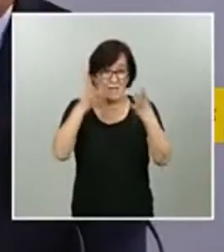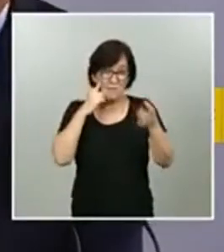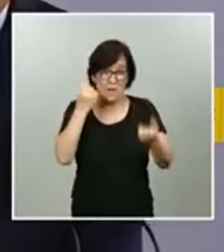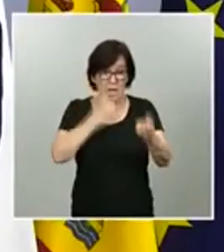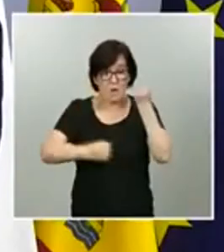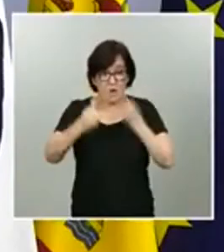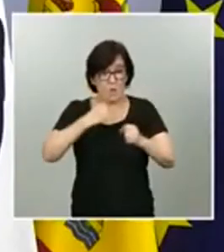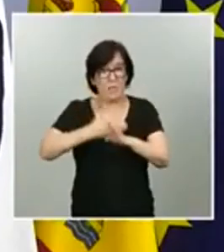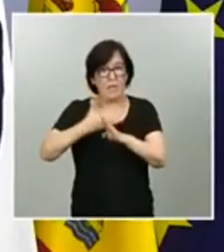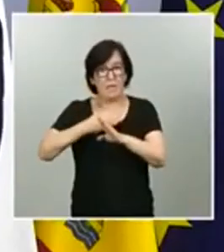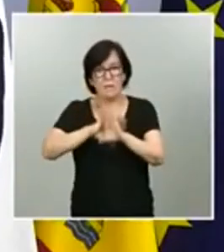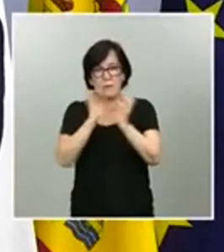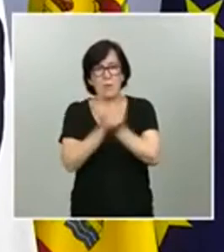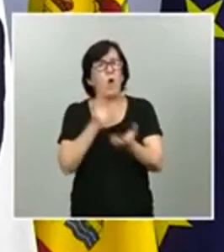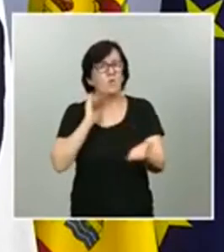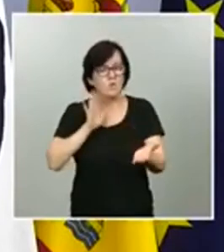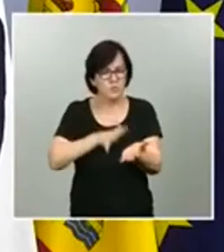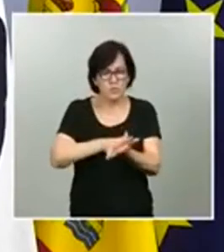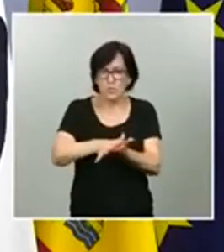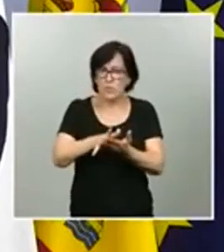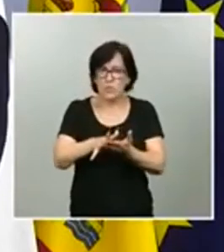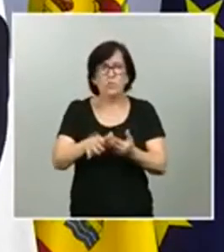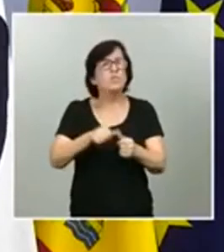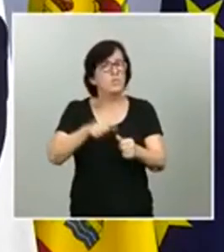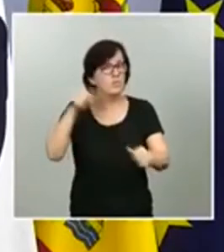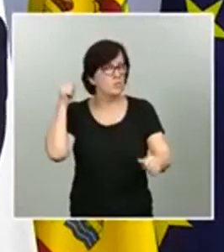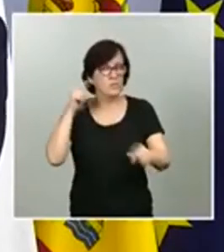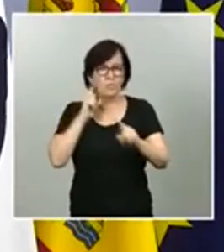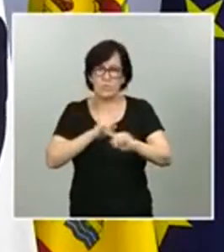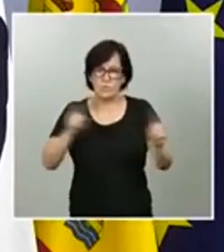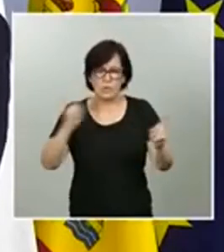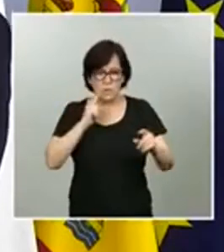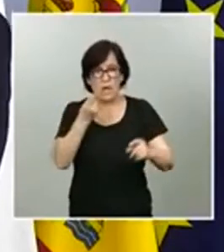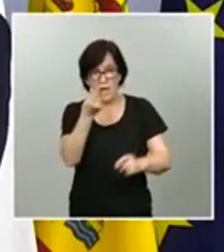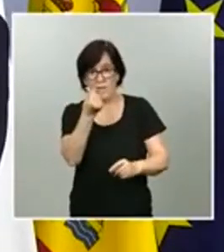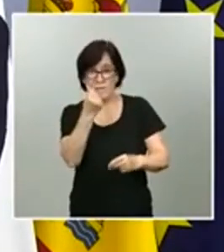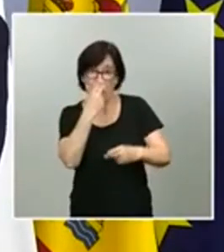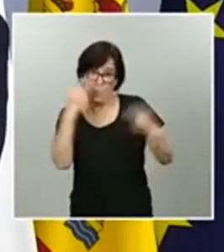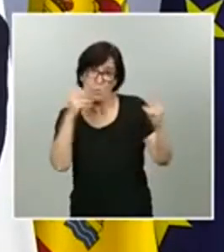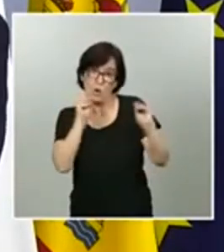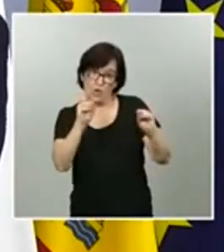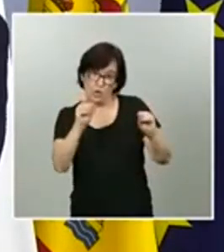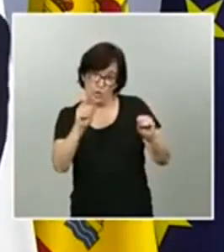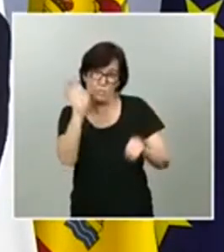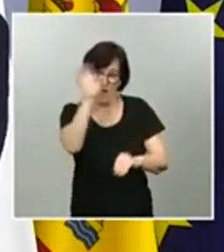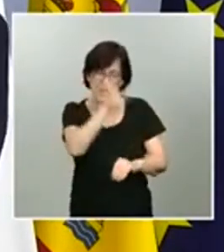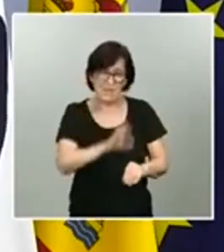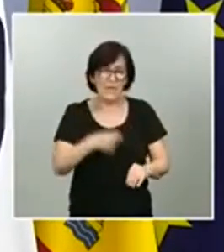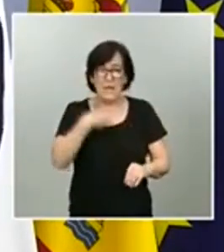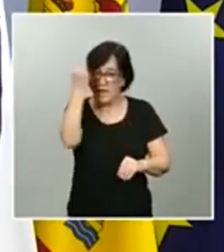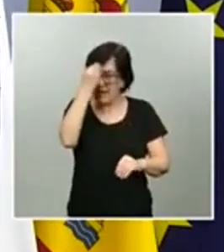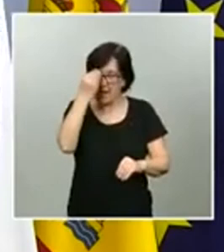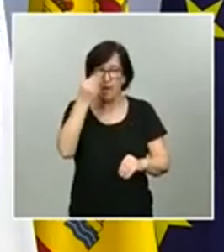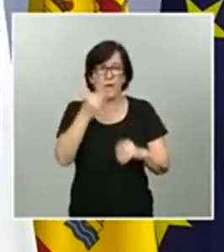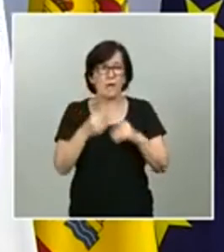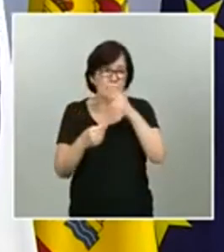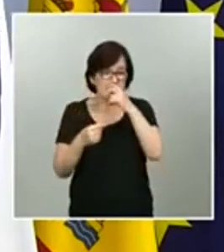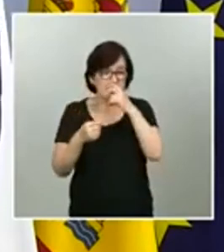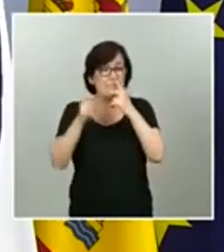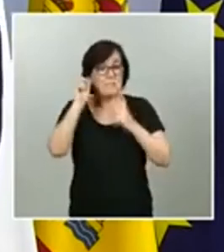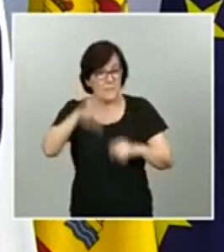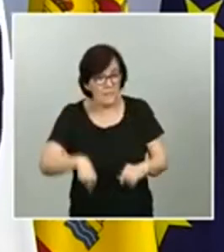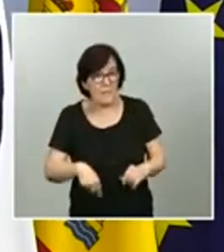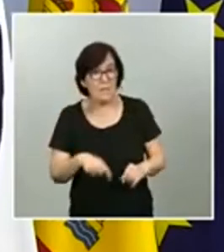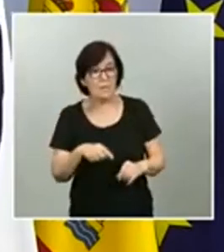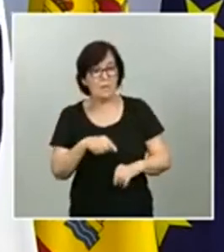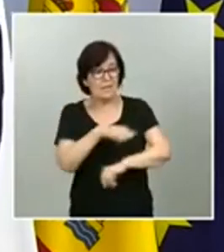en un impacto sin precedentes en las cuentas públicas de estos países. Creo que, además, que el primer ministro va a